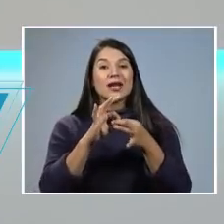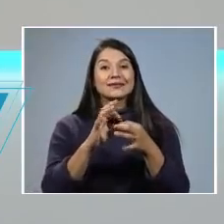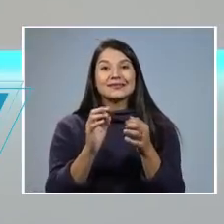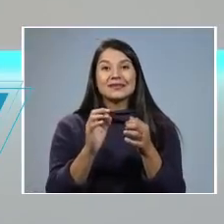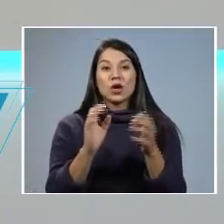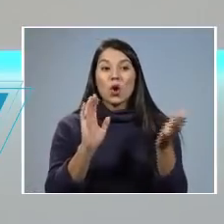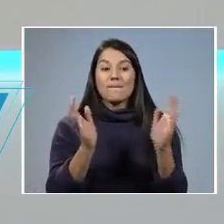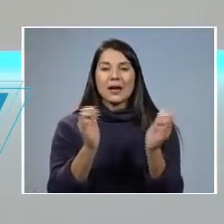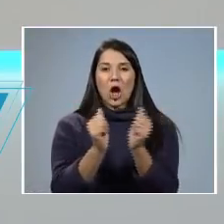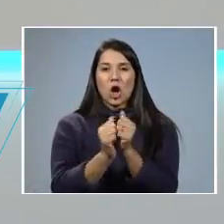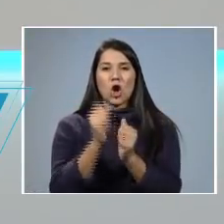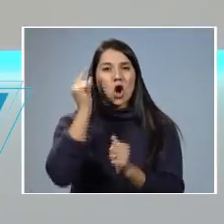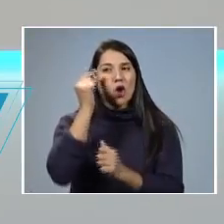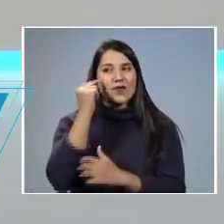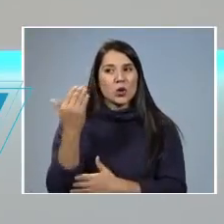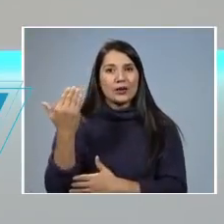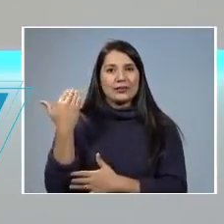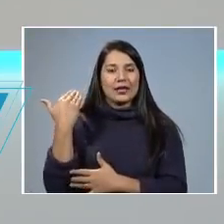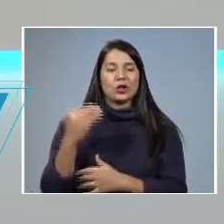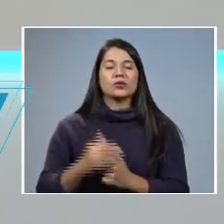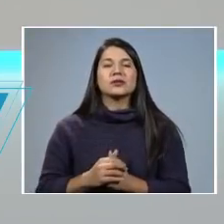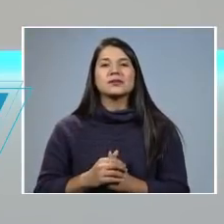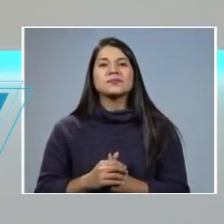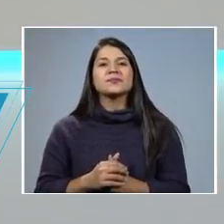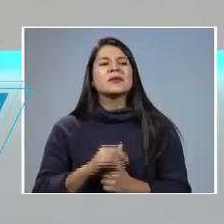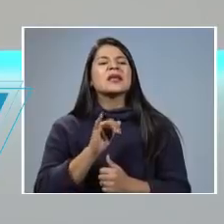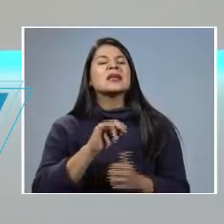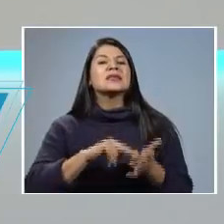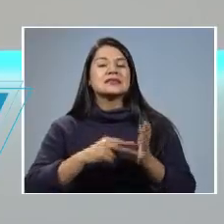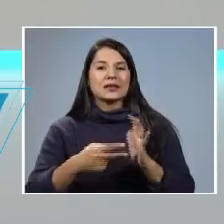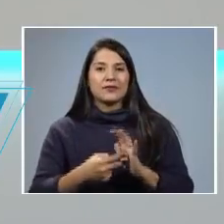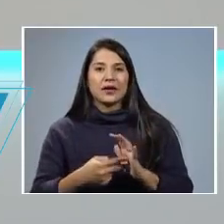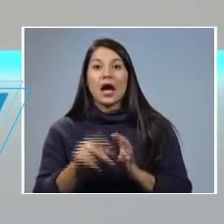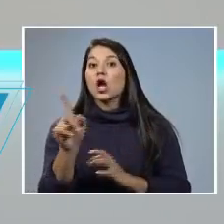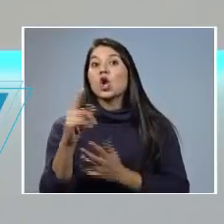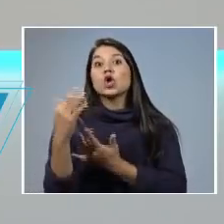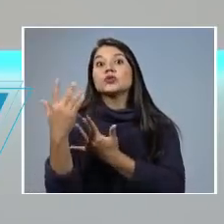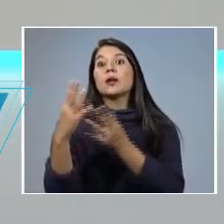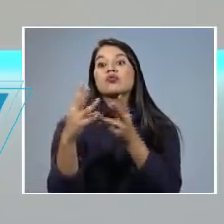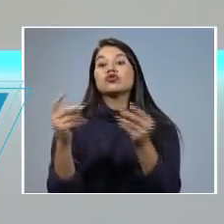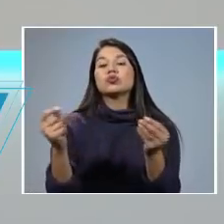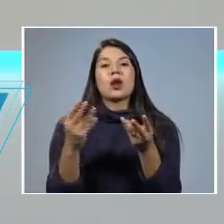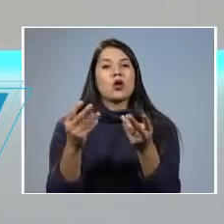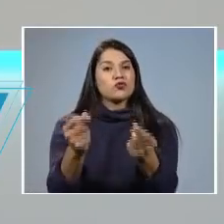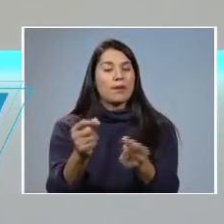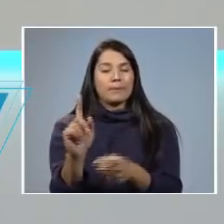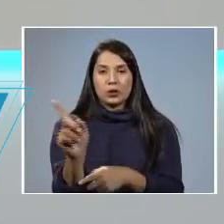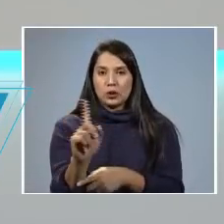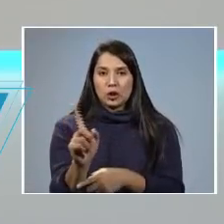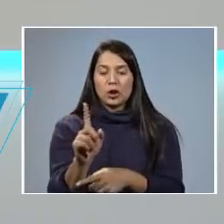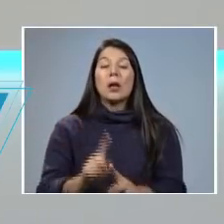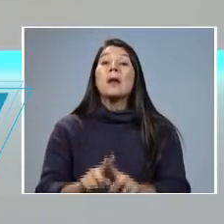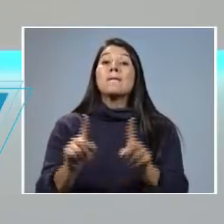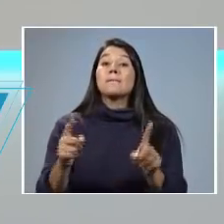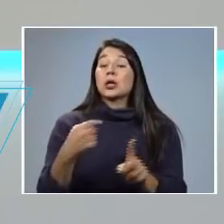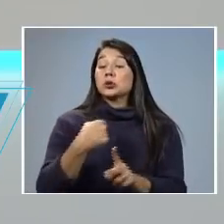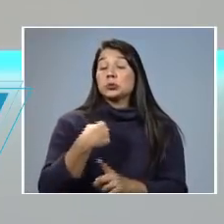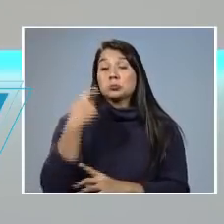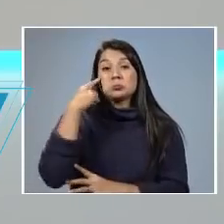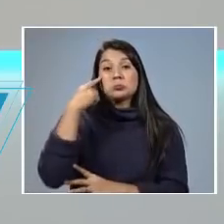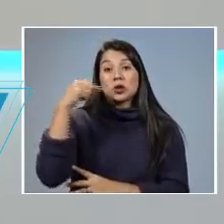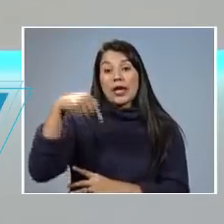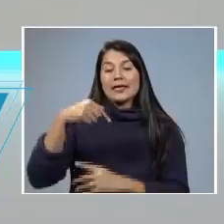gobierno anterior. Quiero decir con esto de que no esperemos de que esto se va a resolver muy rápidamente, pero yo esperaría que